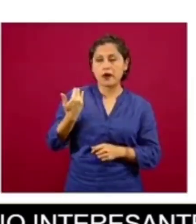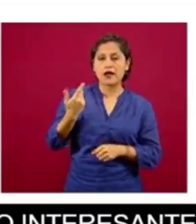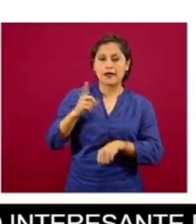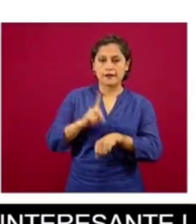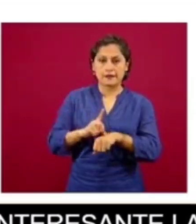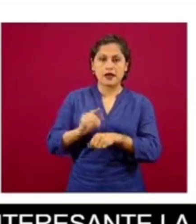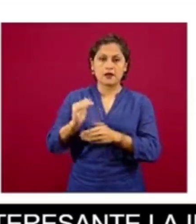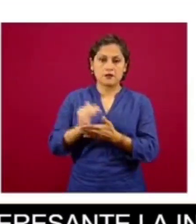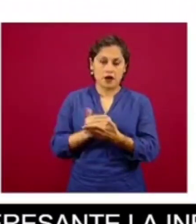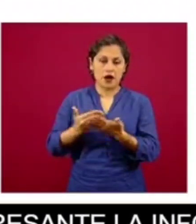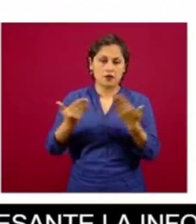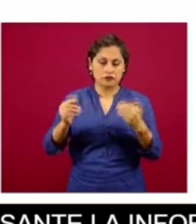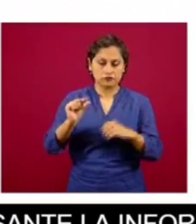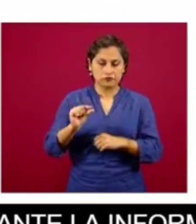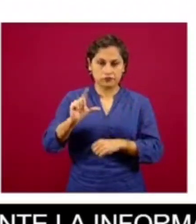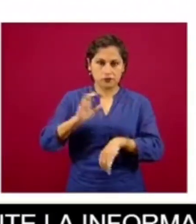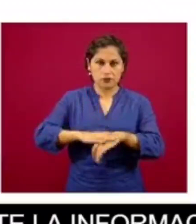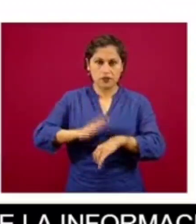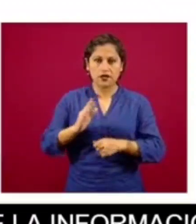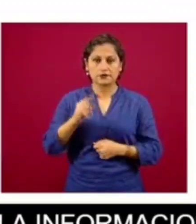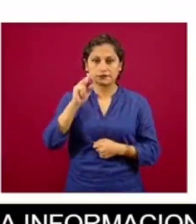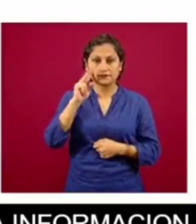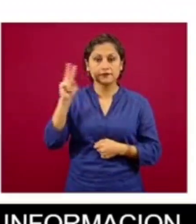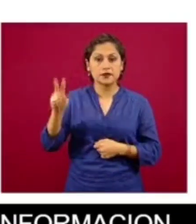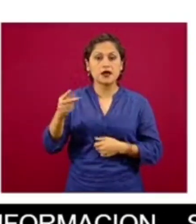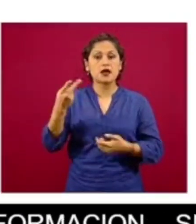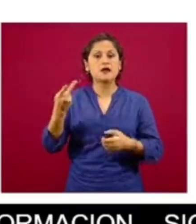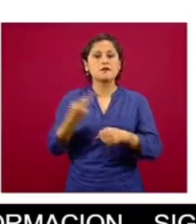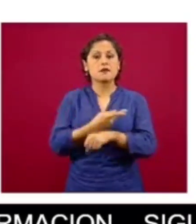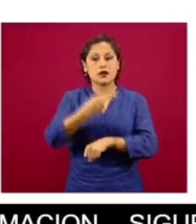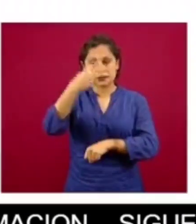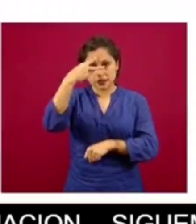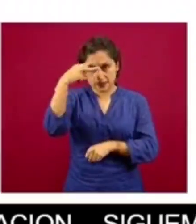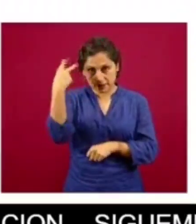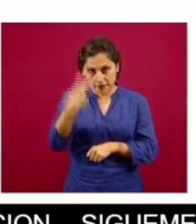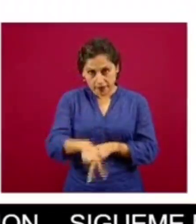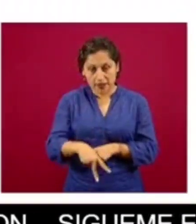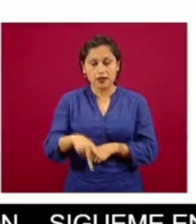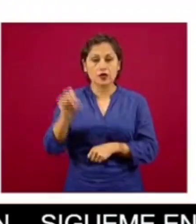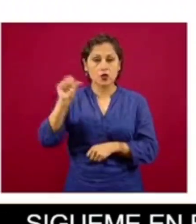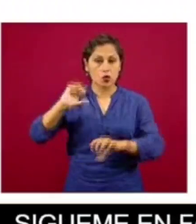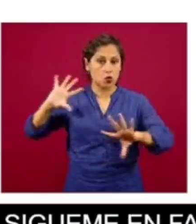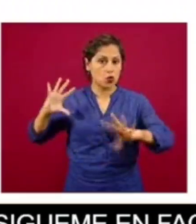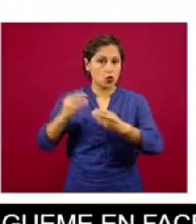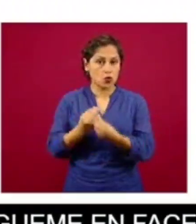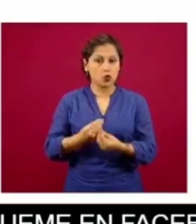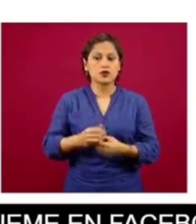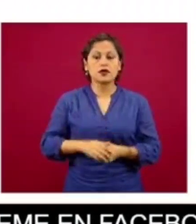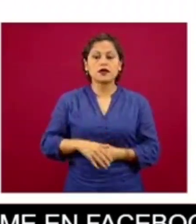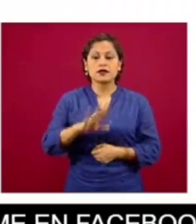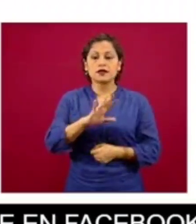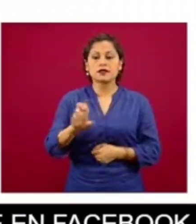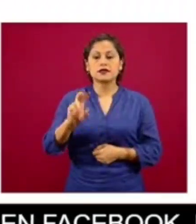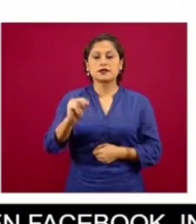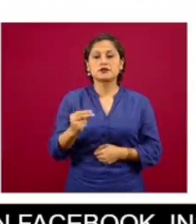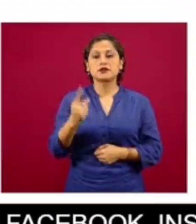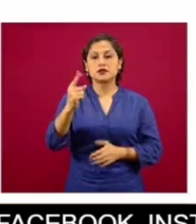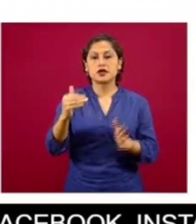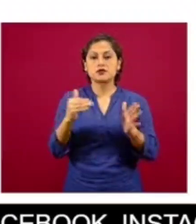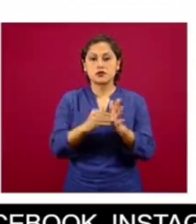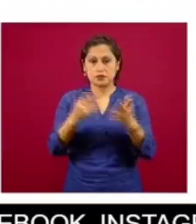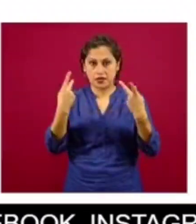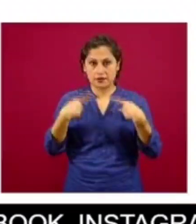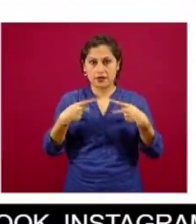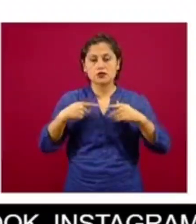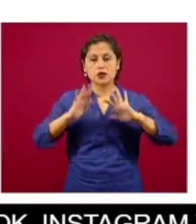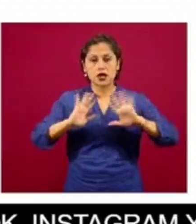días. Veamos rápidamente los números en México actualizados al día de hoy. Más de 581.000 personas que han sido